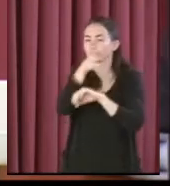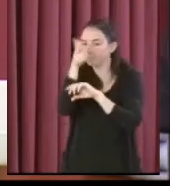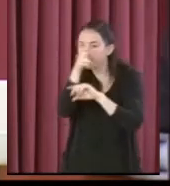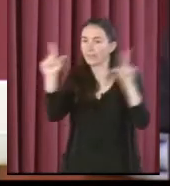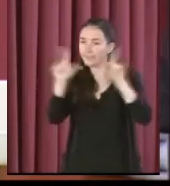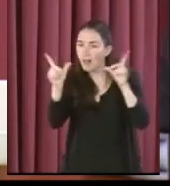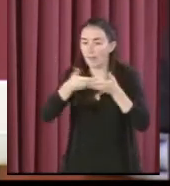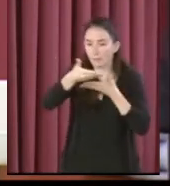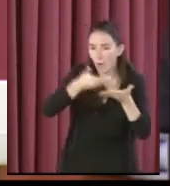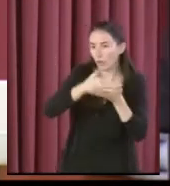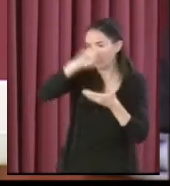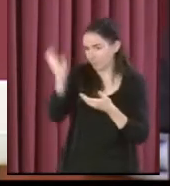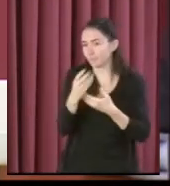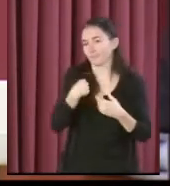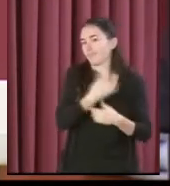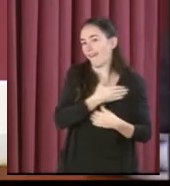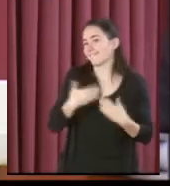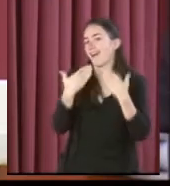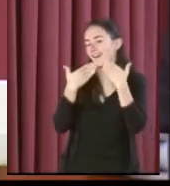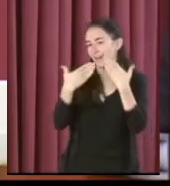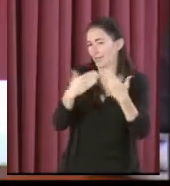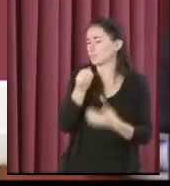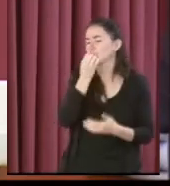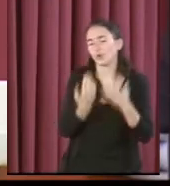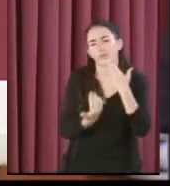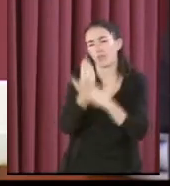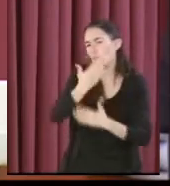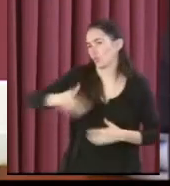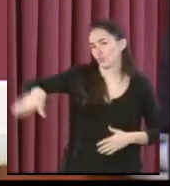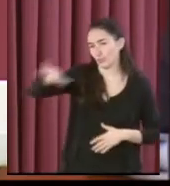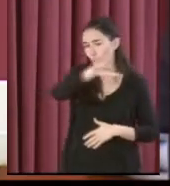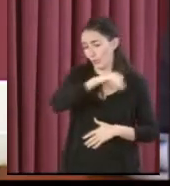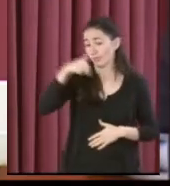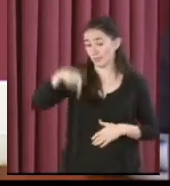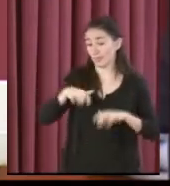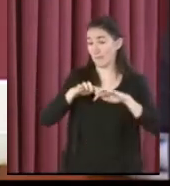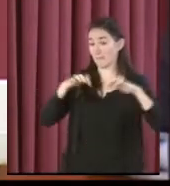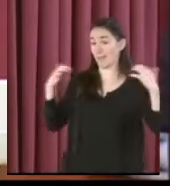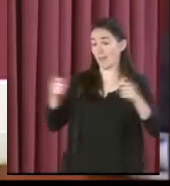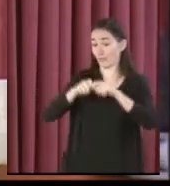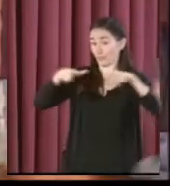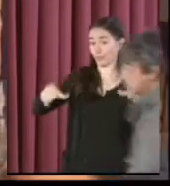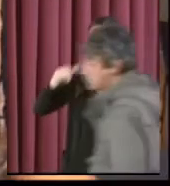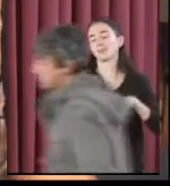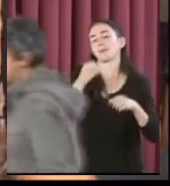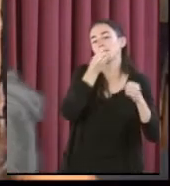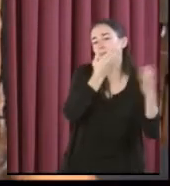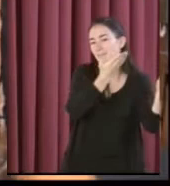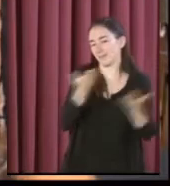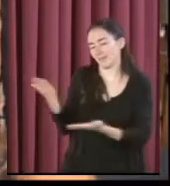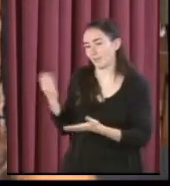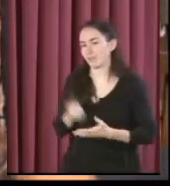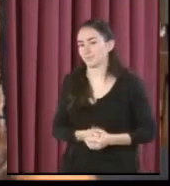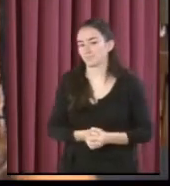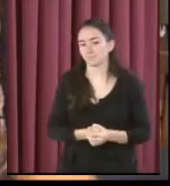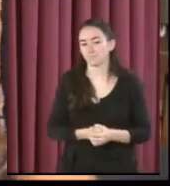llegar hasta los vecinos de Logroño. Muy buenos días a todos y, como les decía, bienvenidos a este Salón de Plenos. Para mí